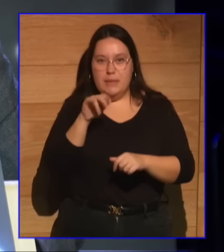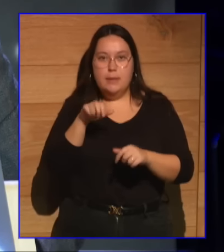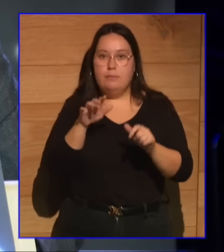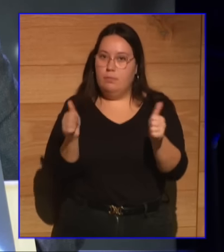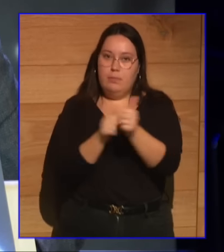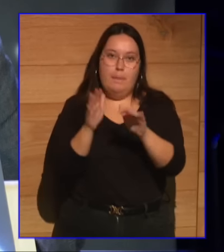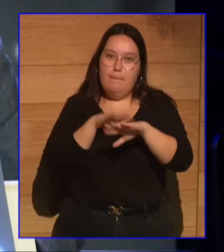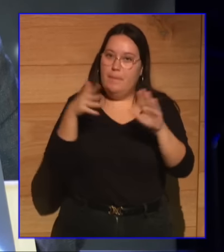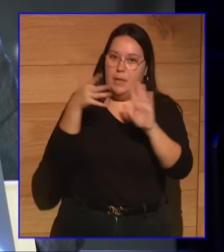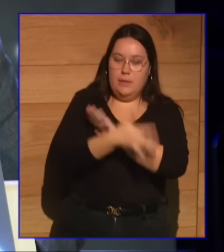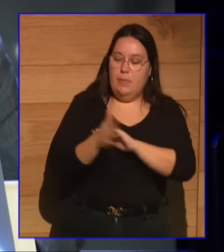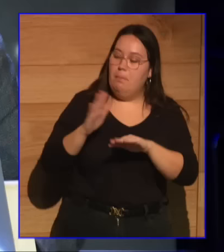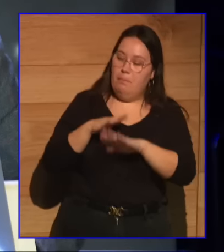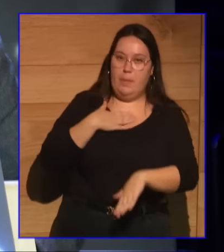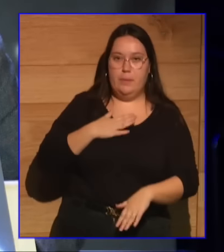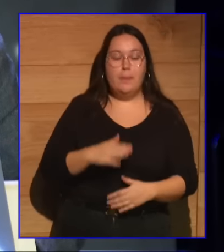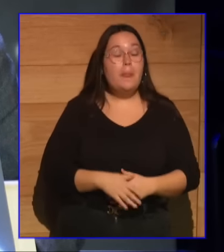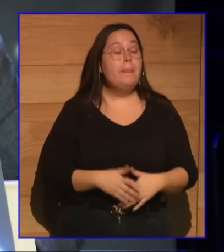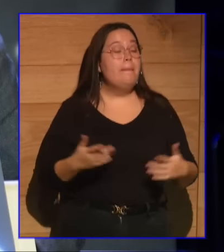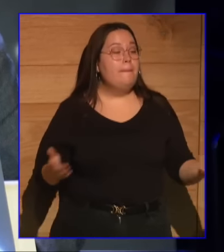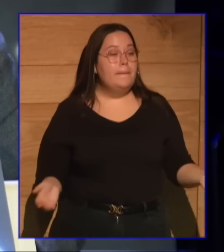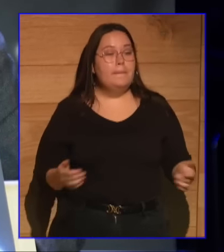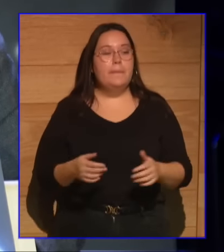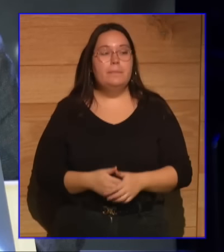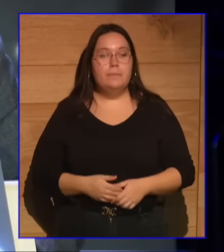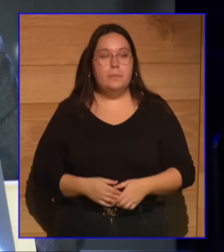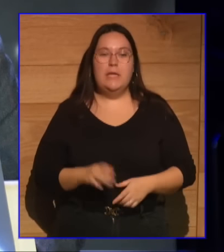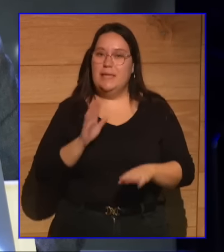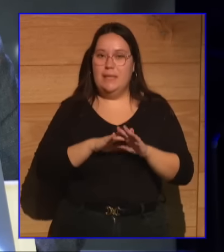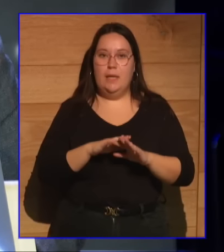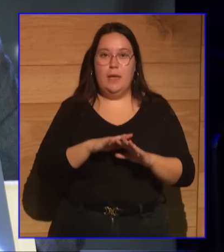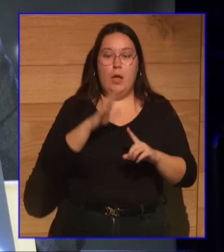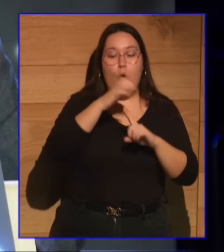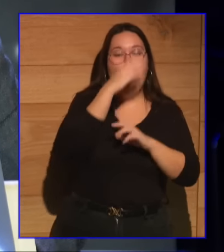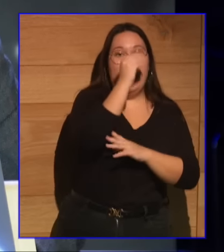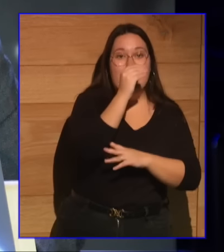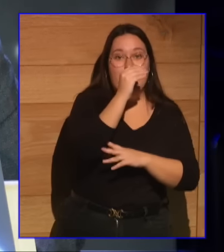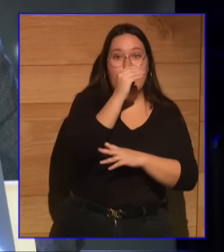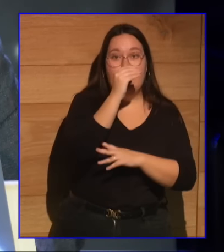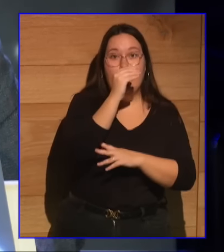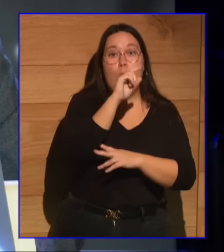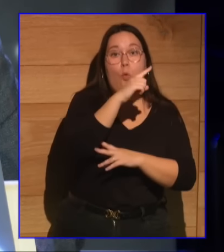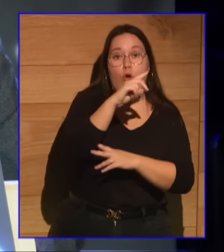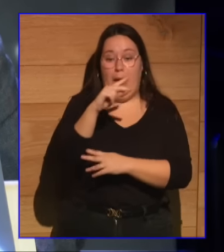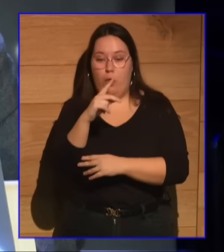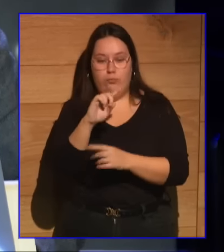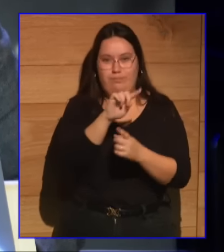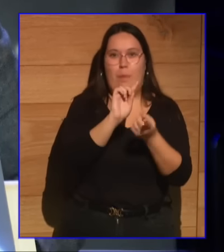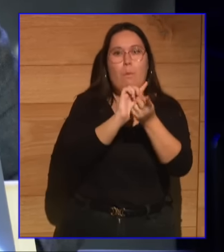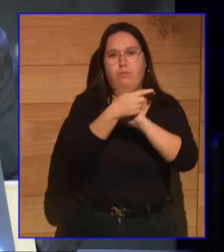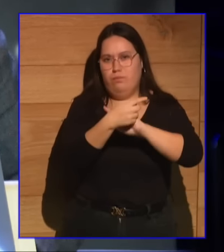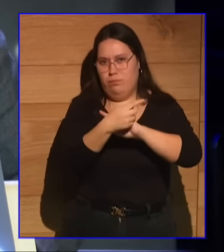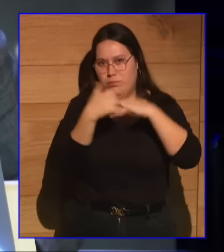queda. Para siempre. Dice este para mí. Y ese es el enorme salto entre Jurassic Park y Jurassic Park 2. Claro. Es